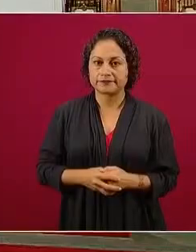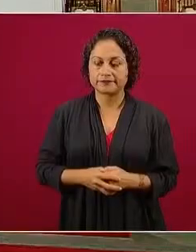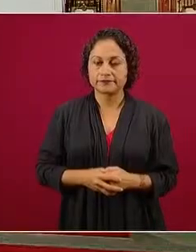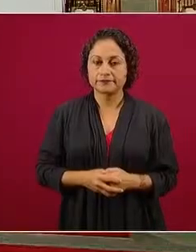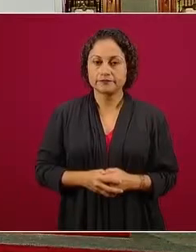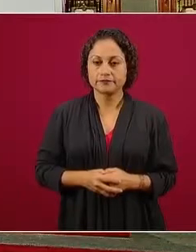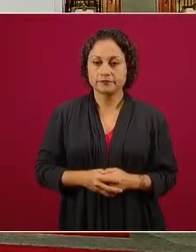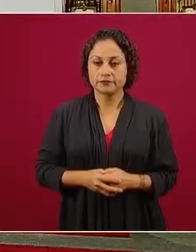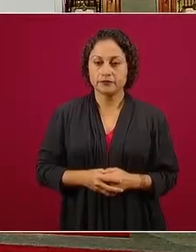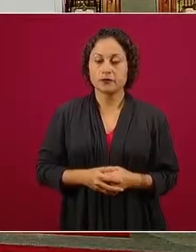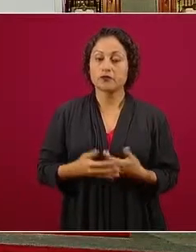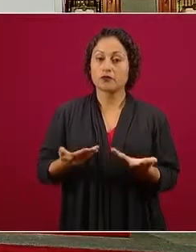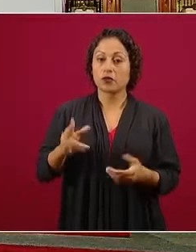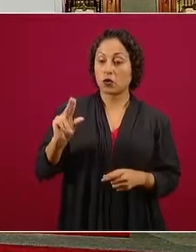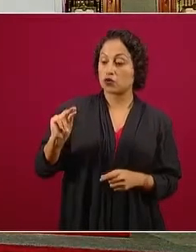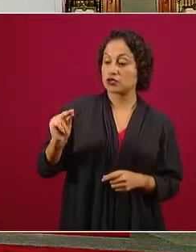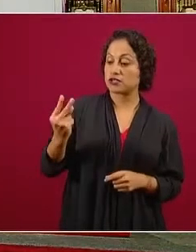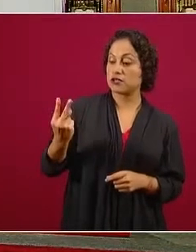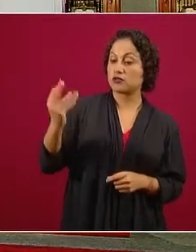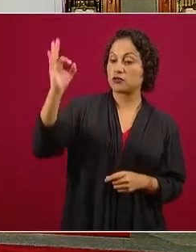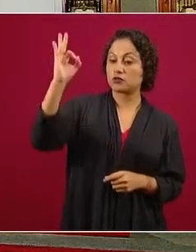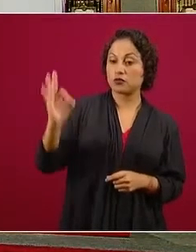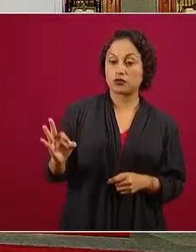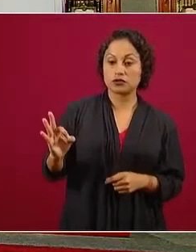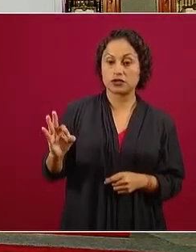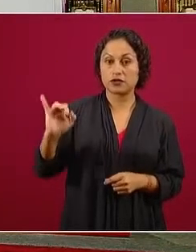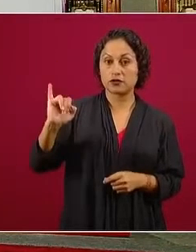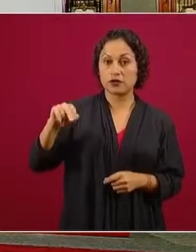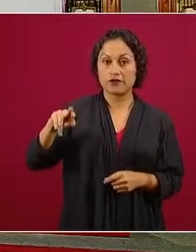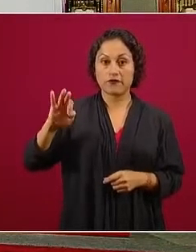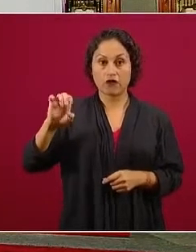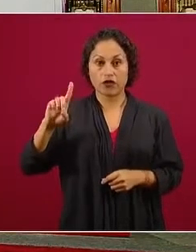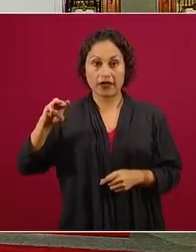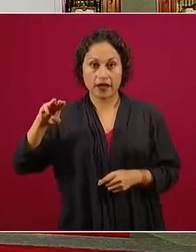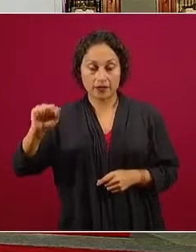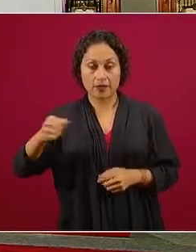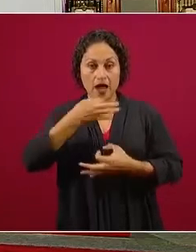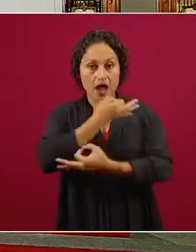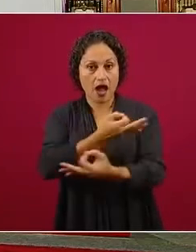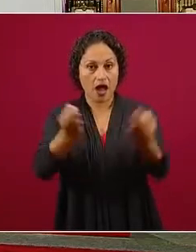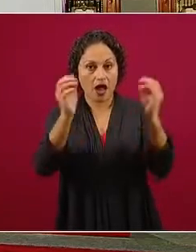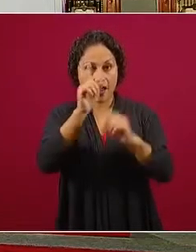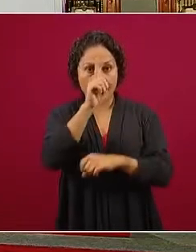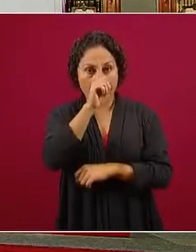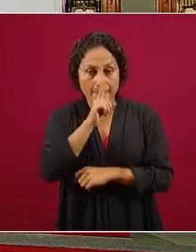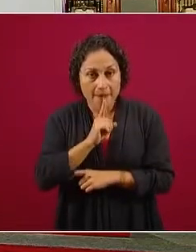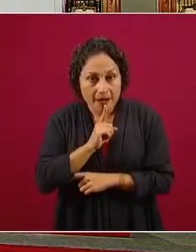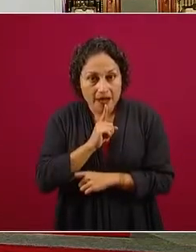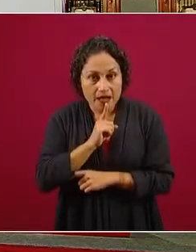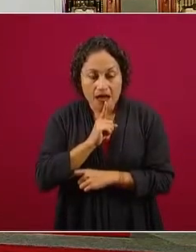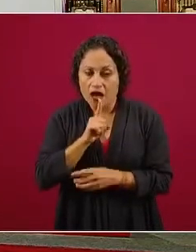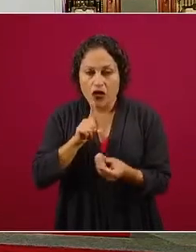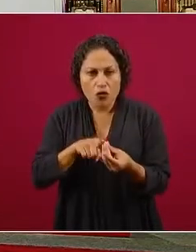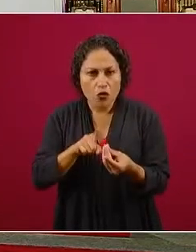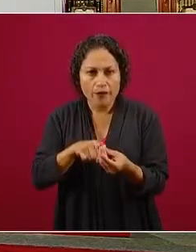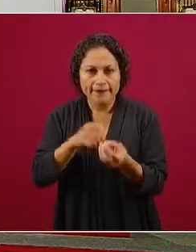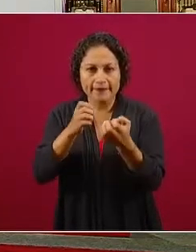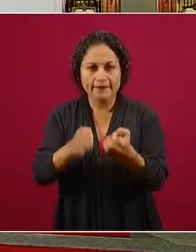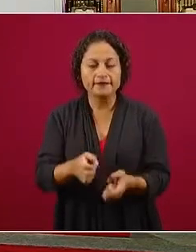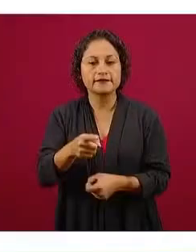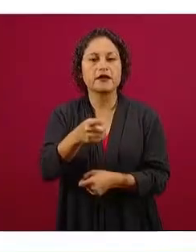el 82% de la infodemia que se genera en el país proviene de redes sociales,